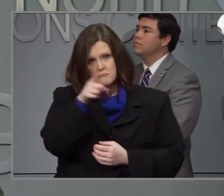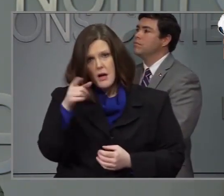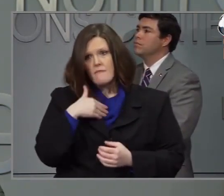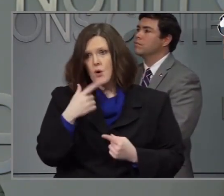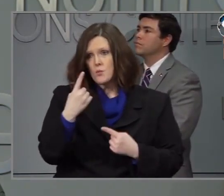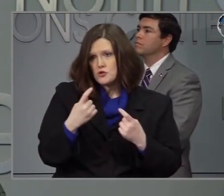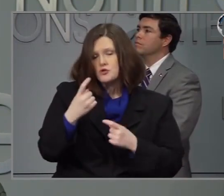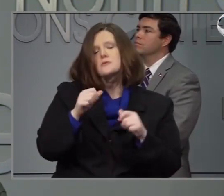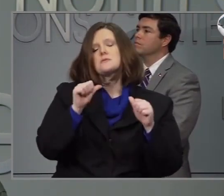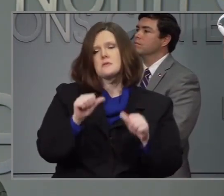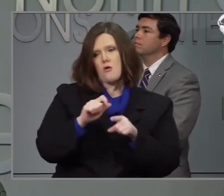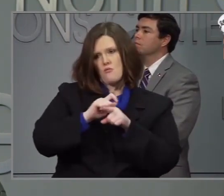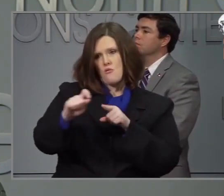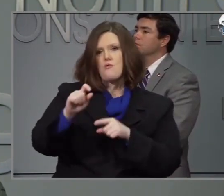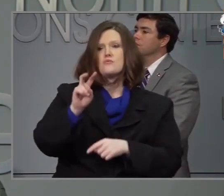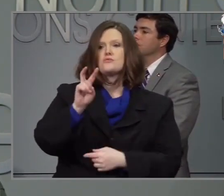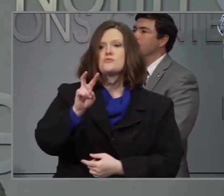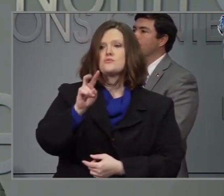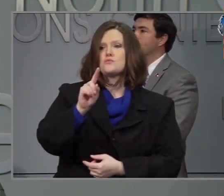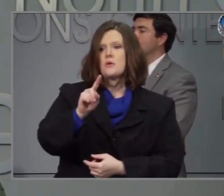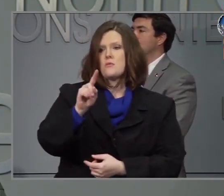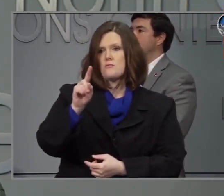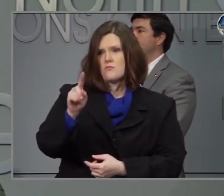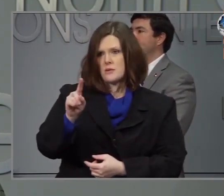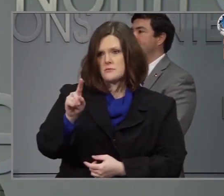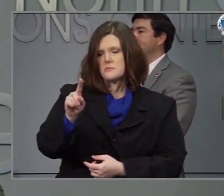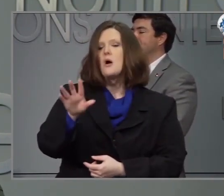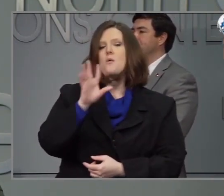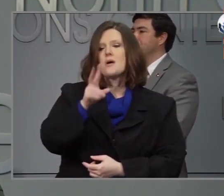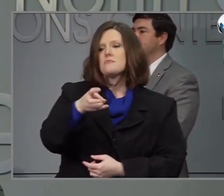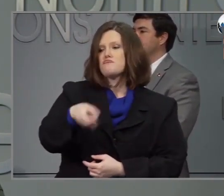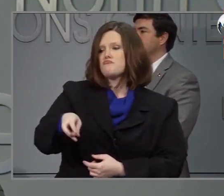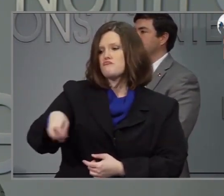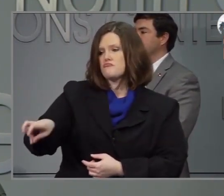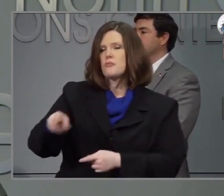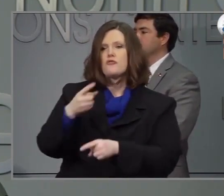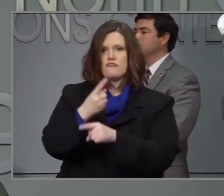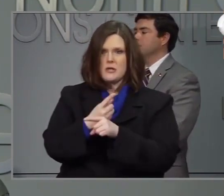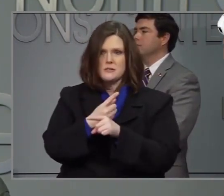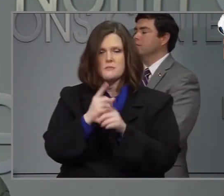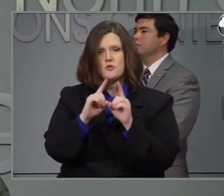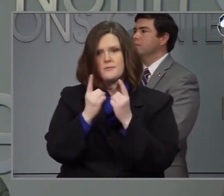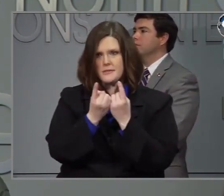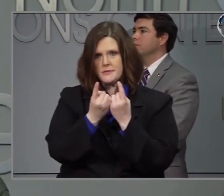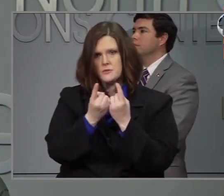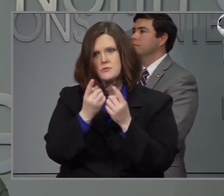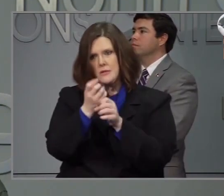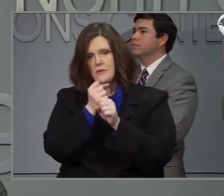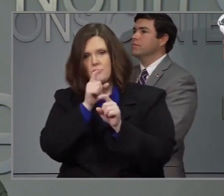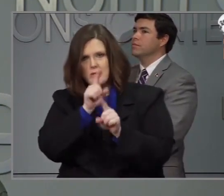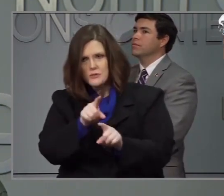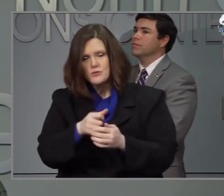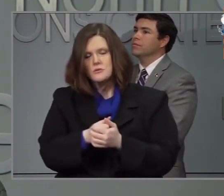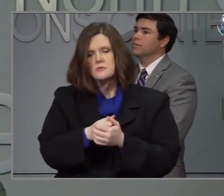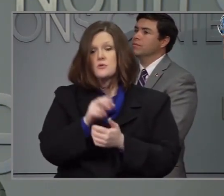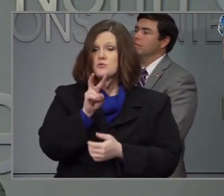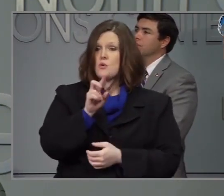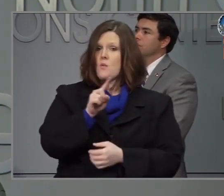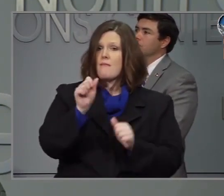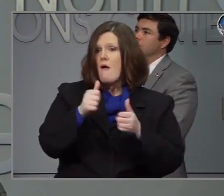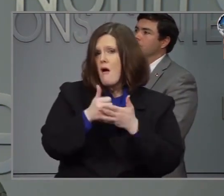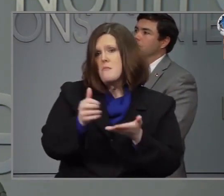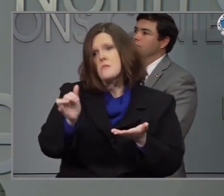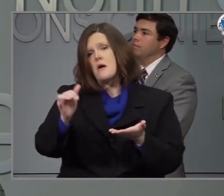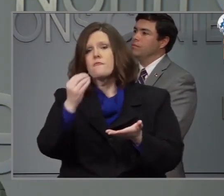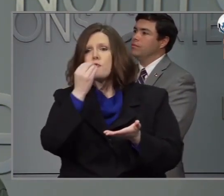19 cualquier pregunta que tengan marquen al 211 y los van a los van a mandar a donde les pueden ayudar el 2